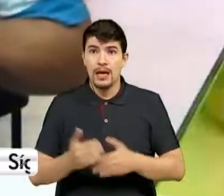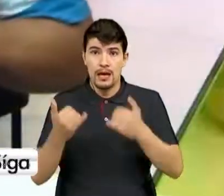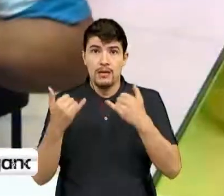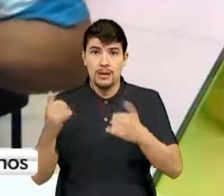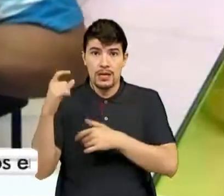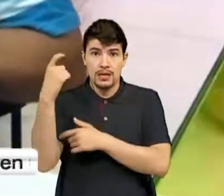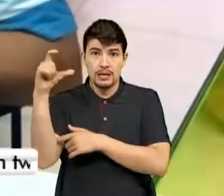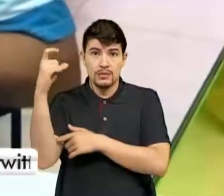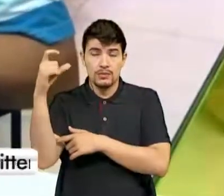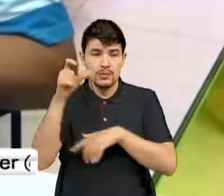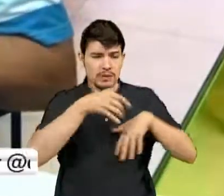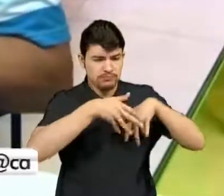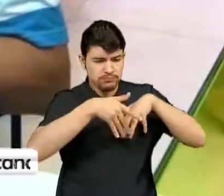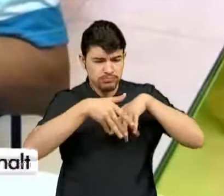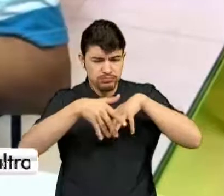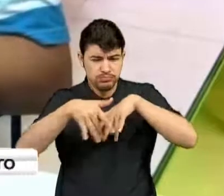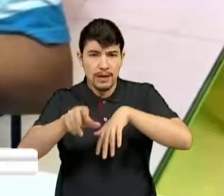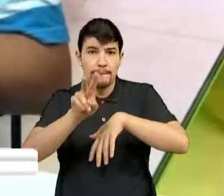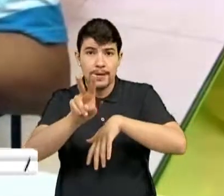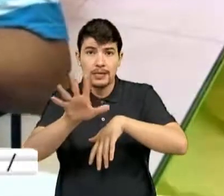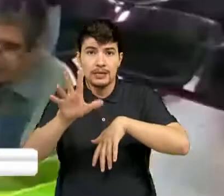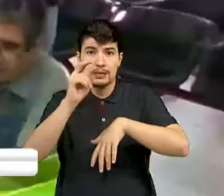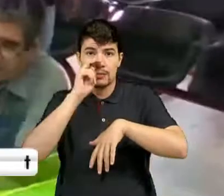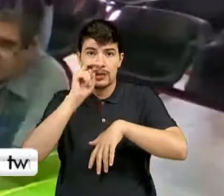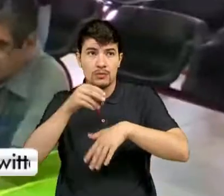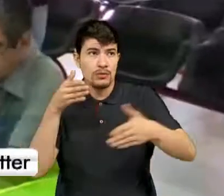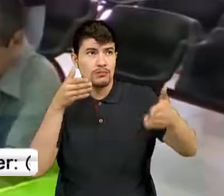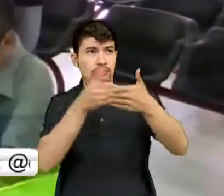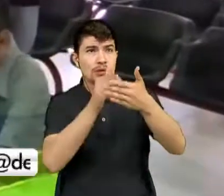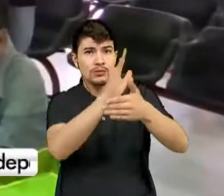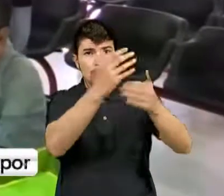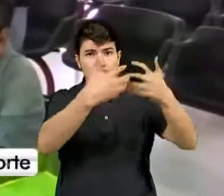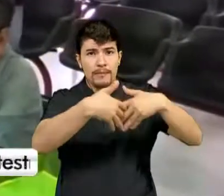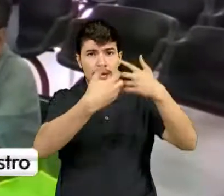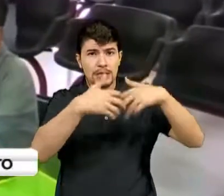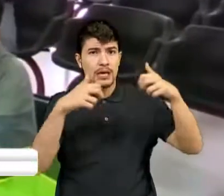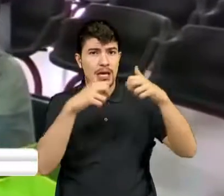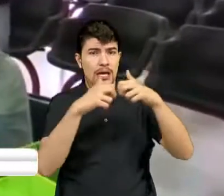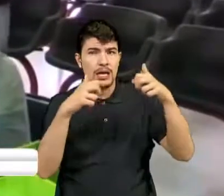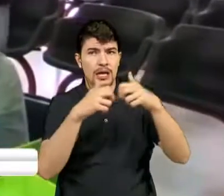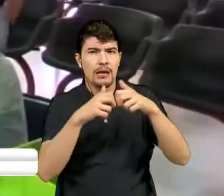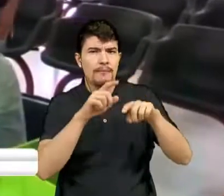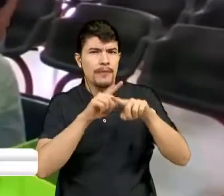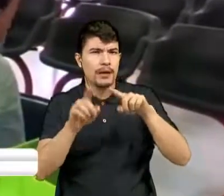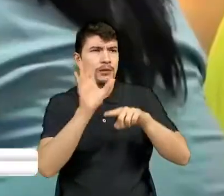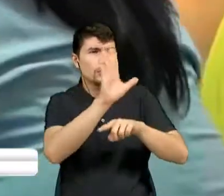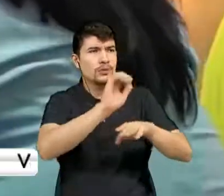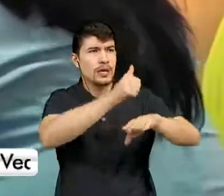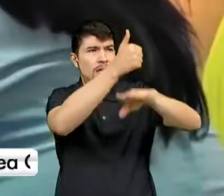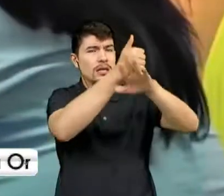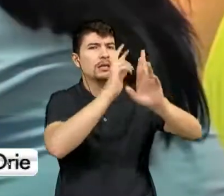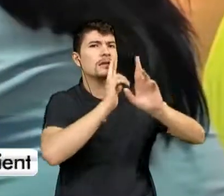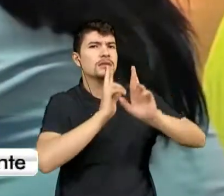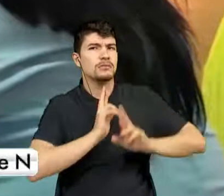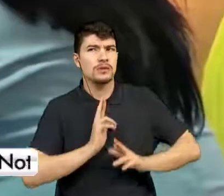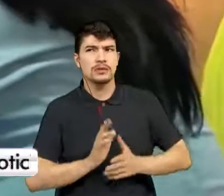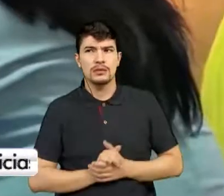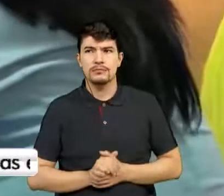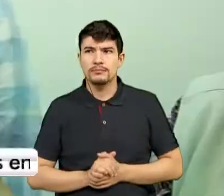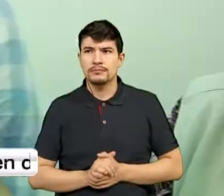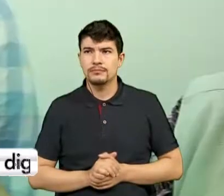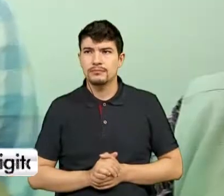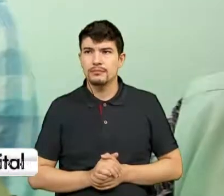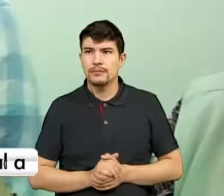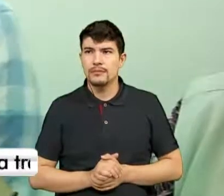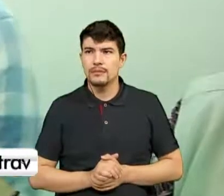ciudad de Cúcuta el día 25 de junio contra la empresa Centrales Eléctricas, pero eso es lo que nos responde su gerente. Hoy